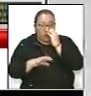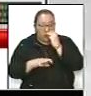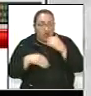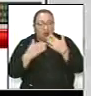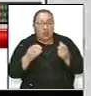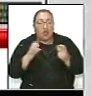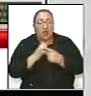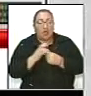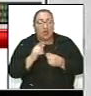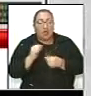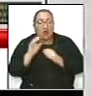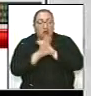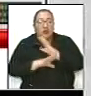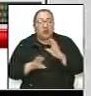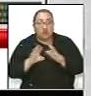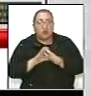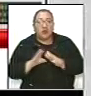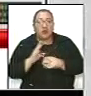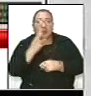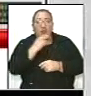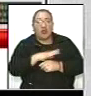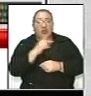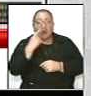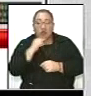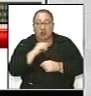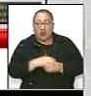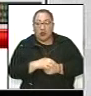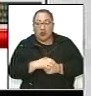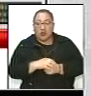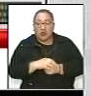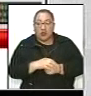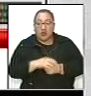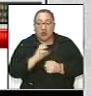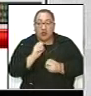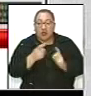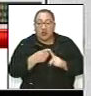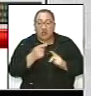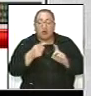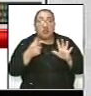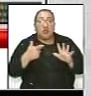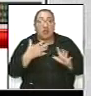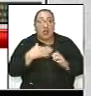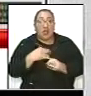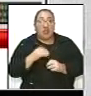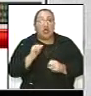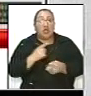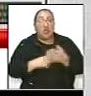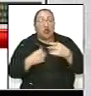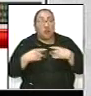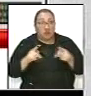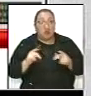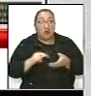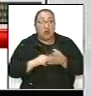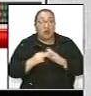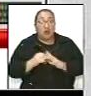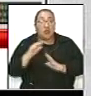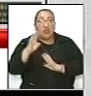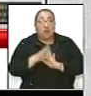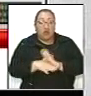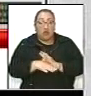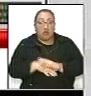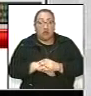la protección de los niños, niñas y adolescentes de 0 a 17 años y que nos permite